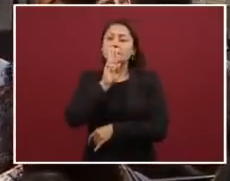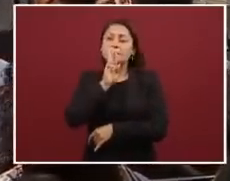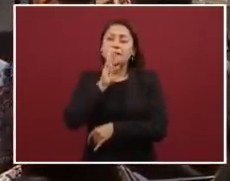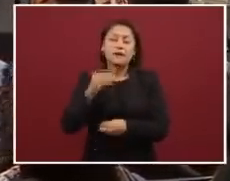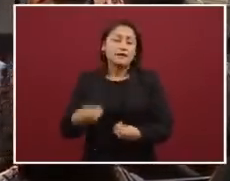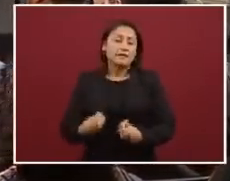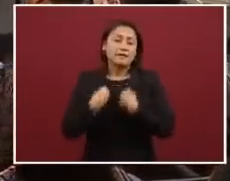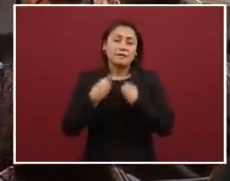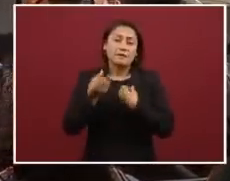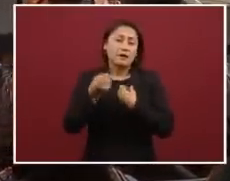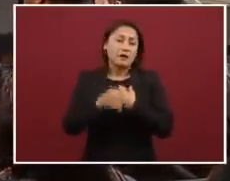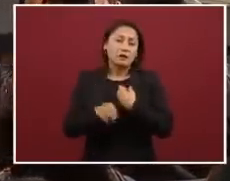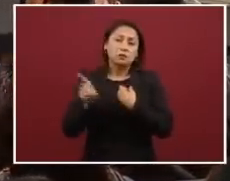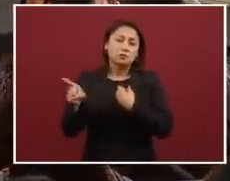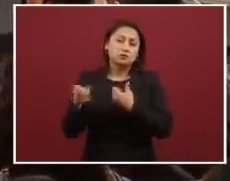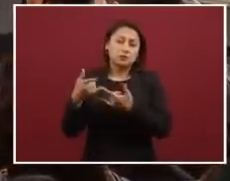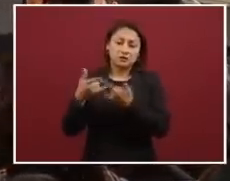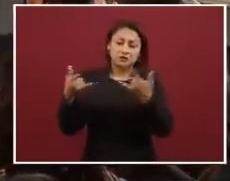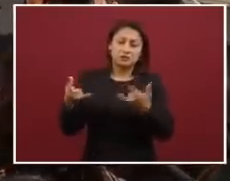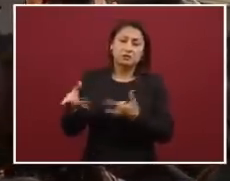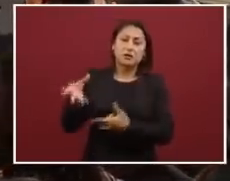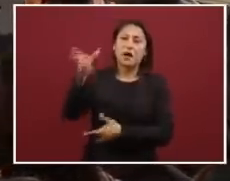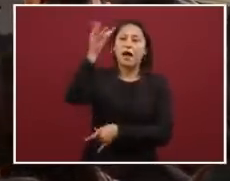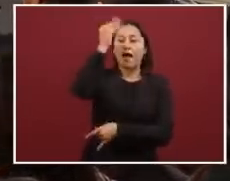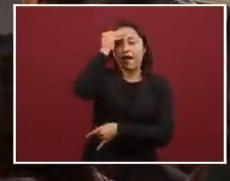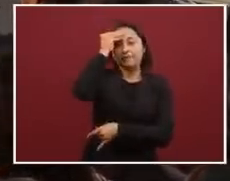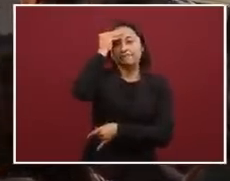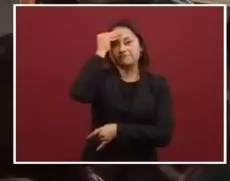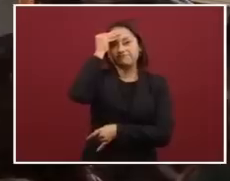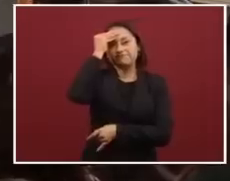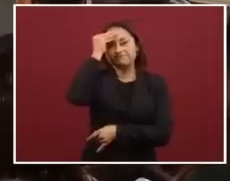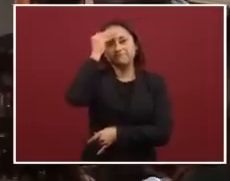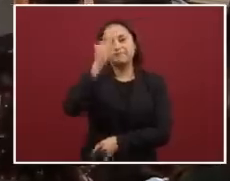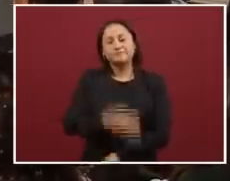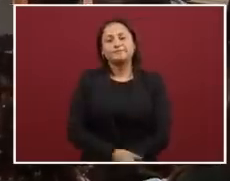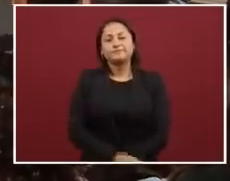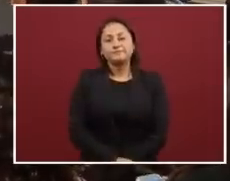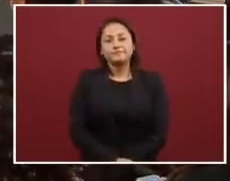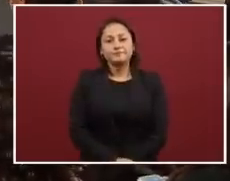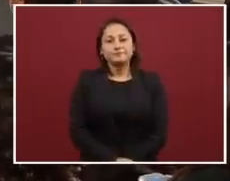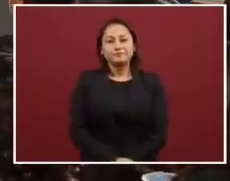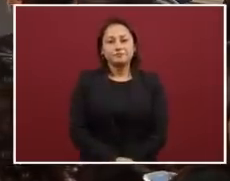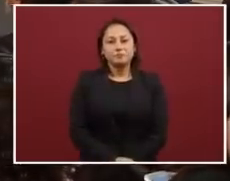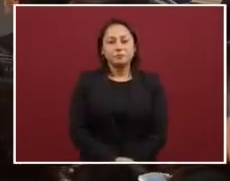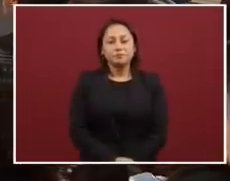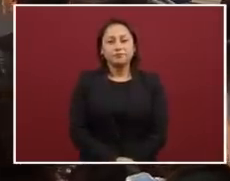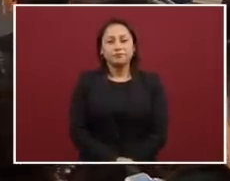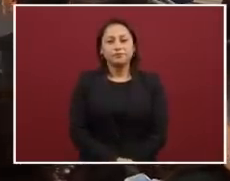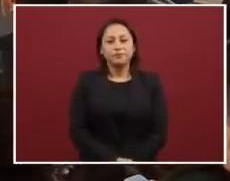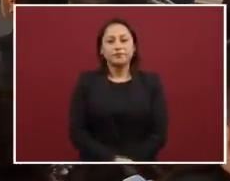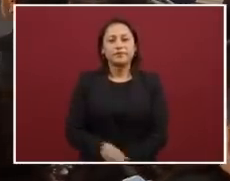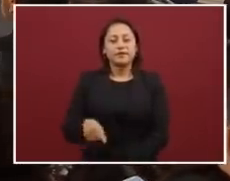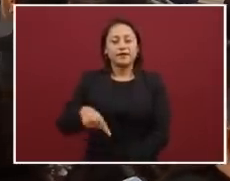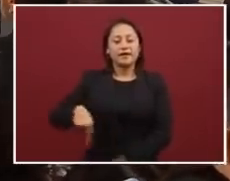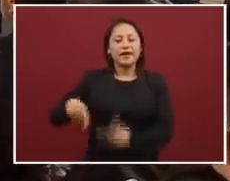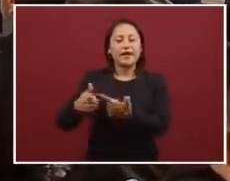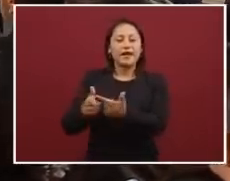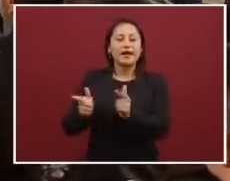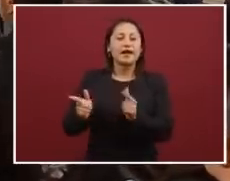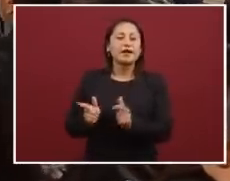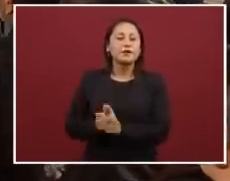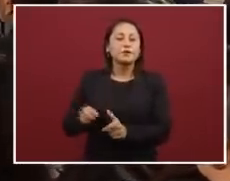Ahora quisieran que nos fuese mal. Yo les